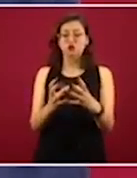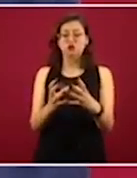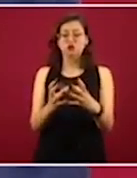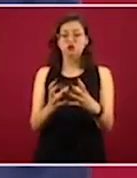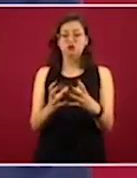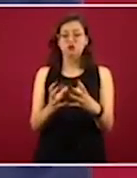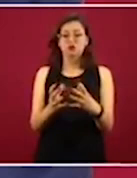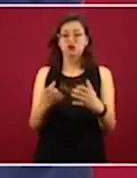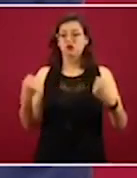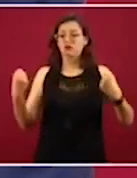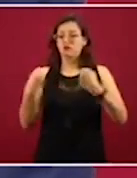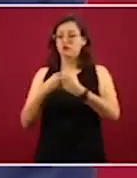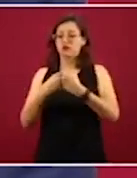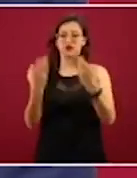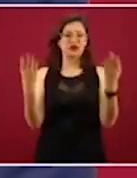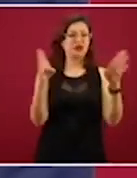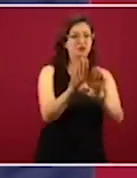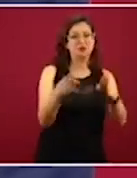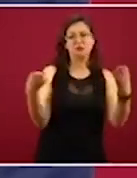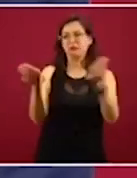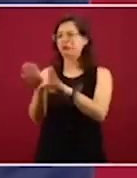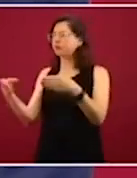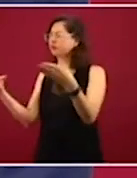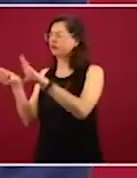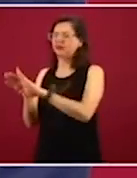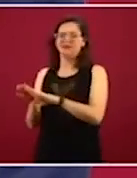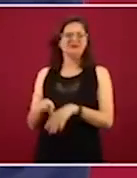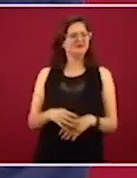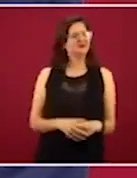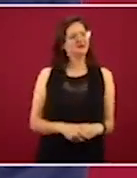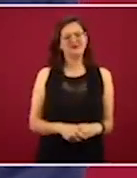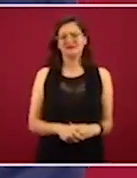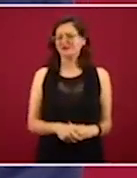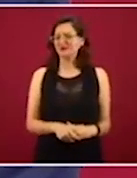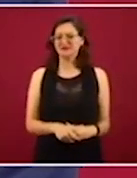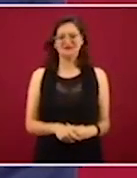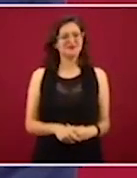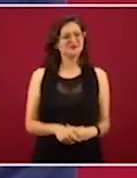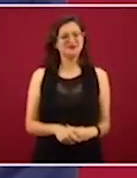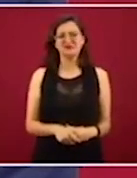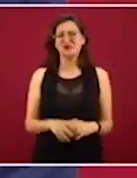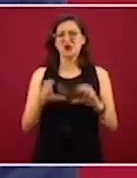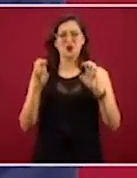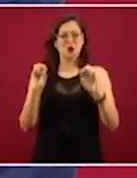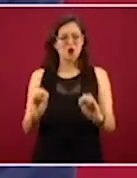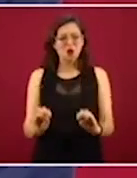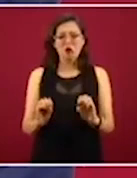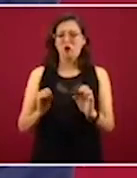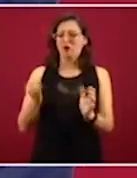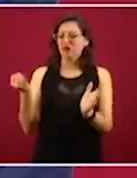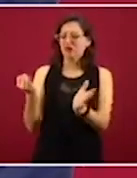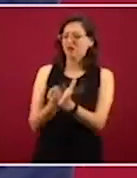cierres de fronteras con políticas arancelarias